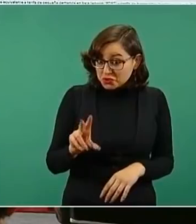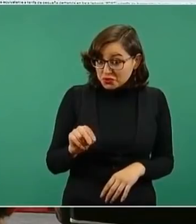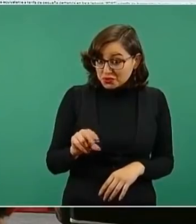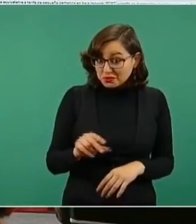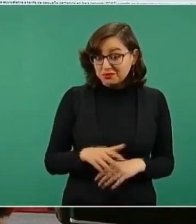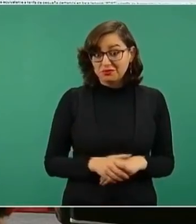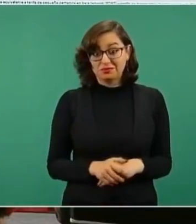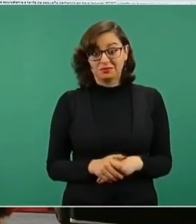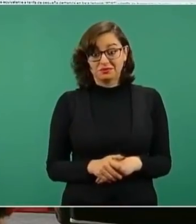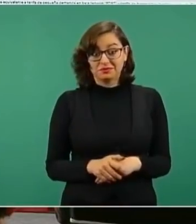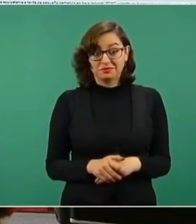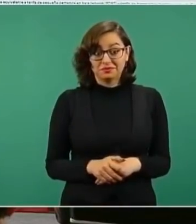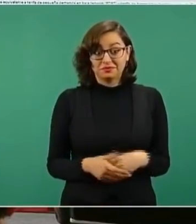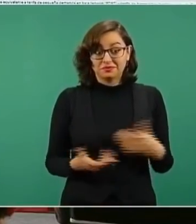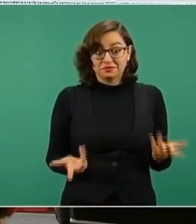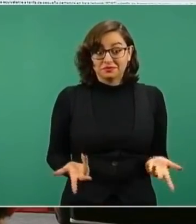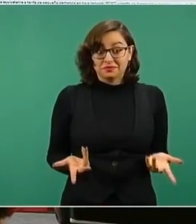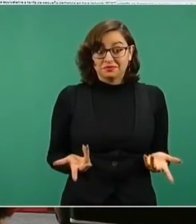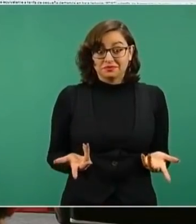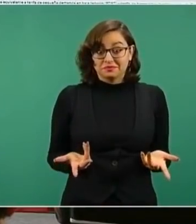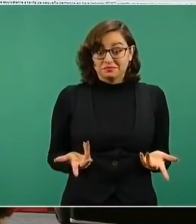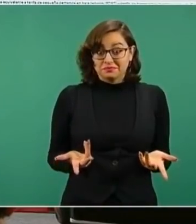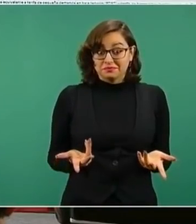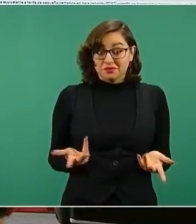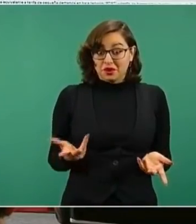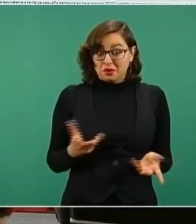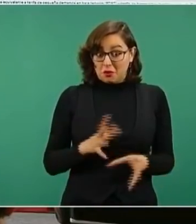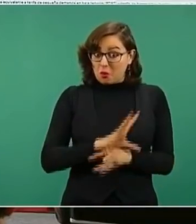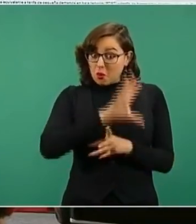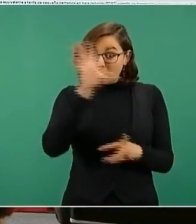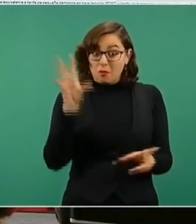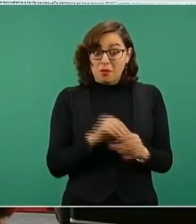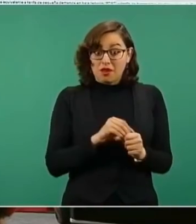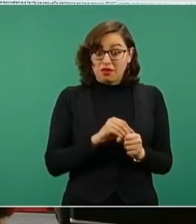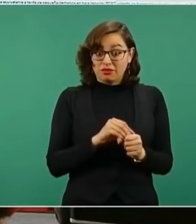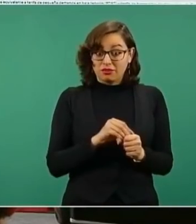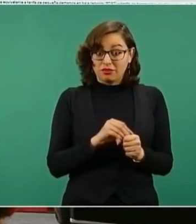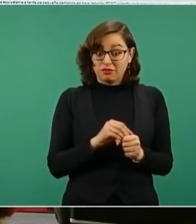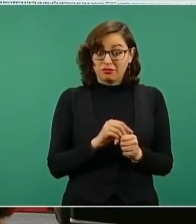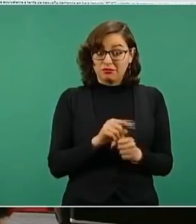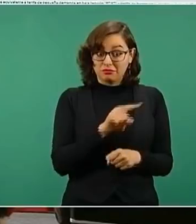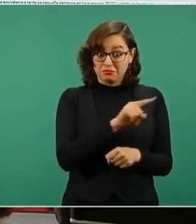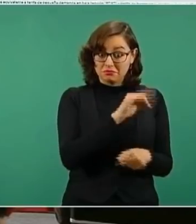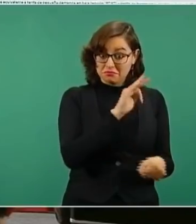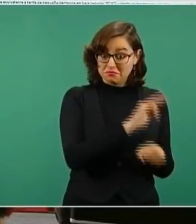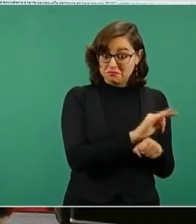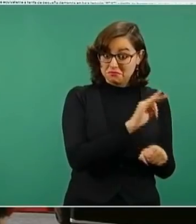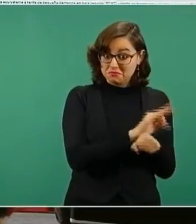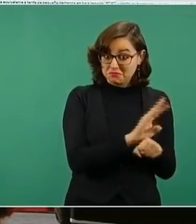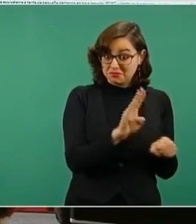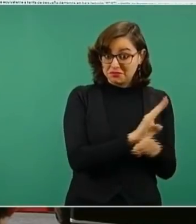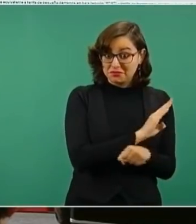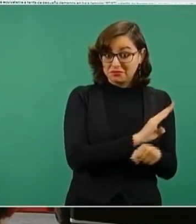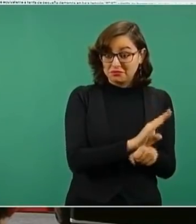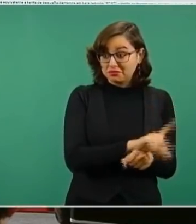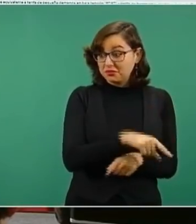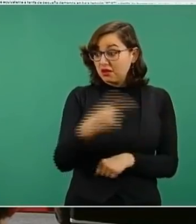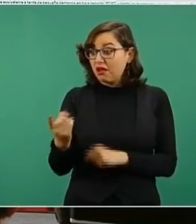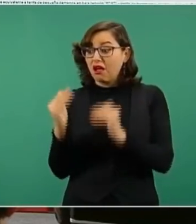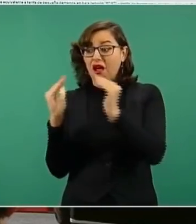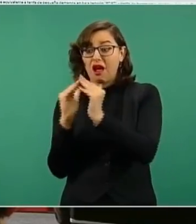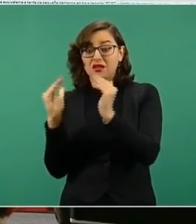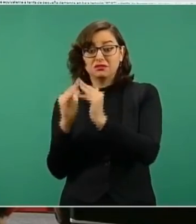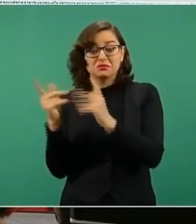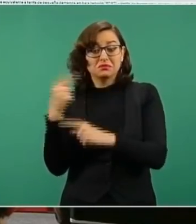más? Ya ni siquiera proporcionalmente, de manera absoluta, paga más un hogar, una tienda de